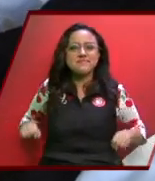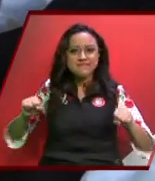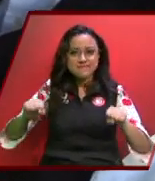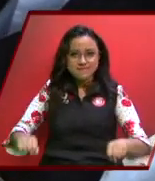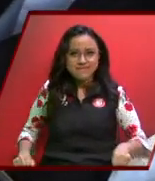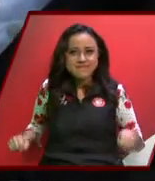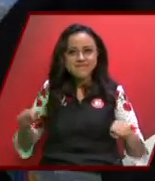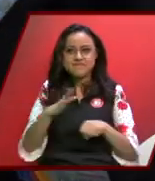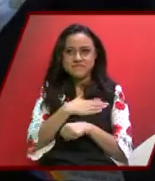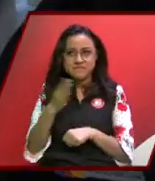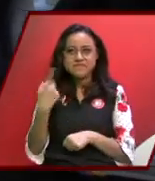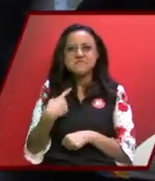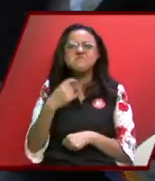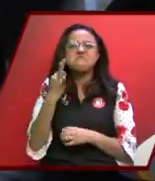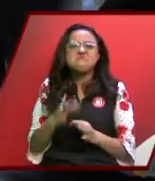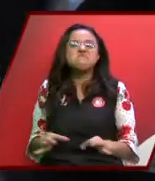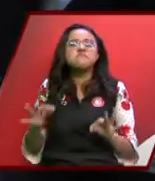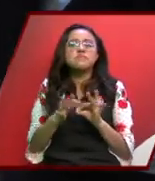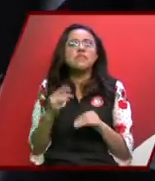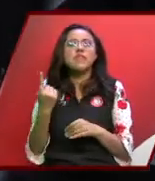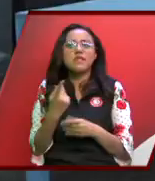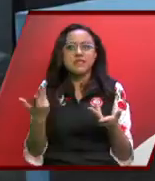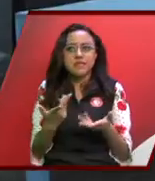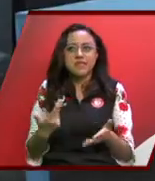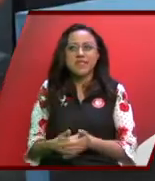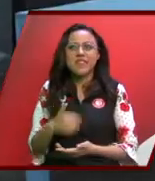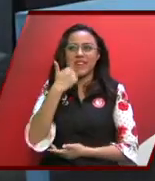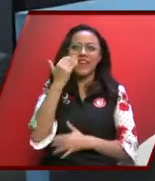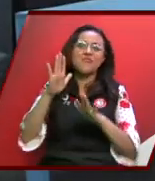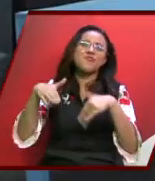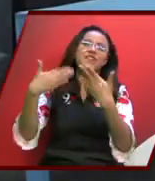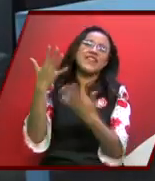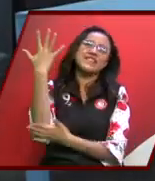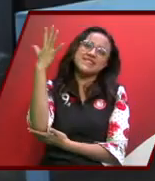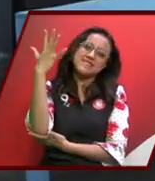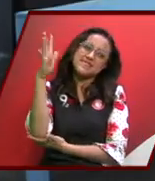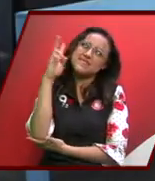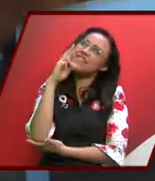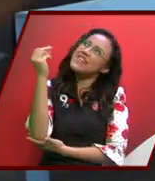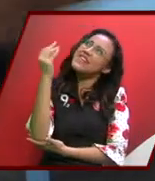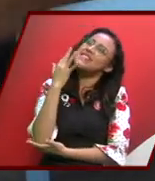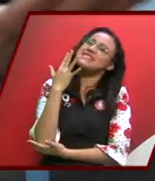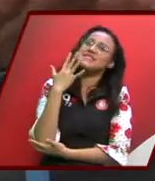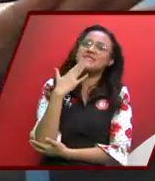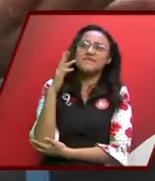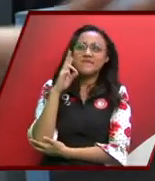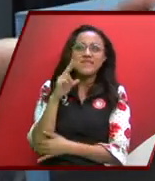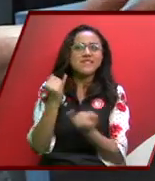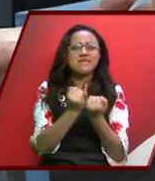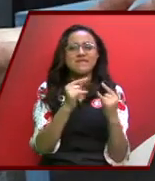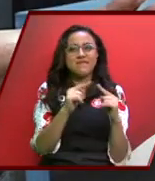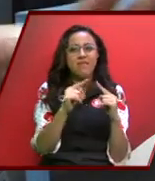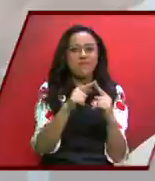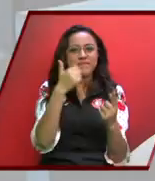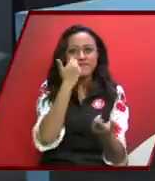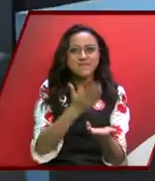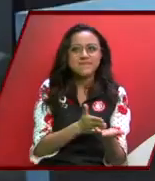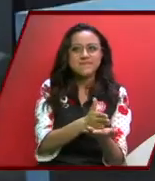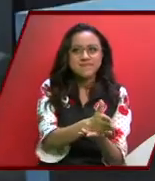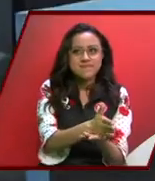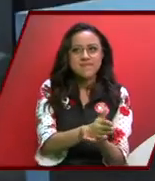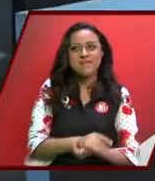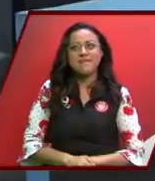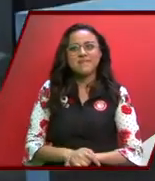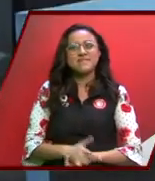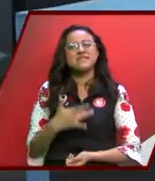adecuada. Y nos dijo qué es lo primero que hará. Salir al sol, ir a la iglesia. ¿Cómo no